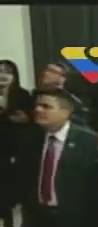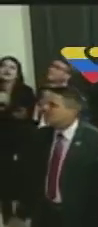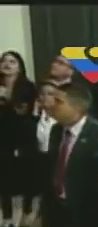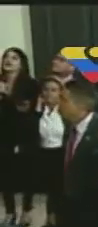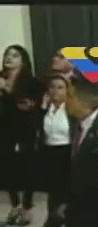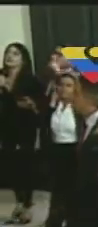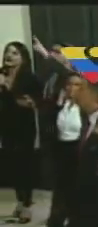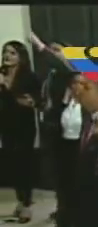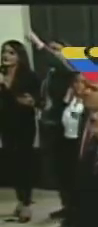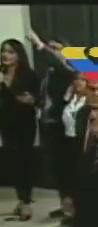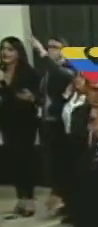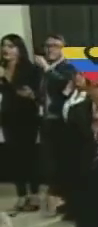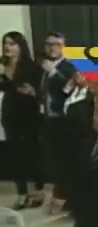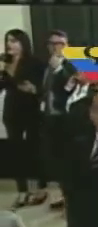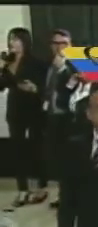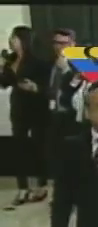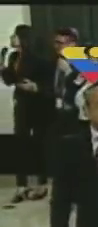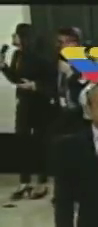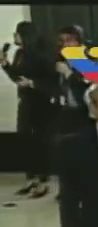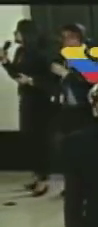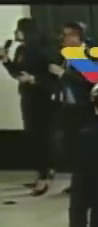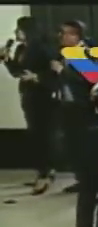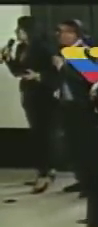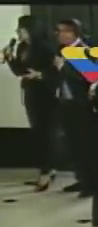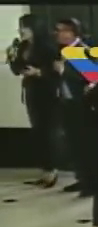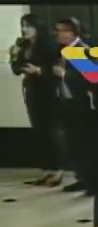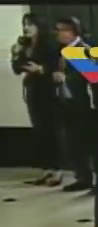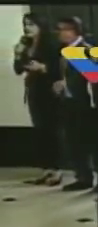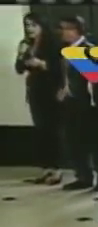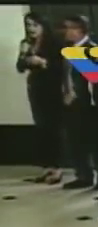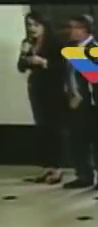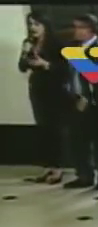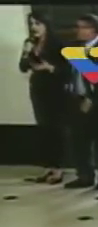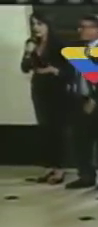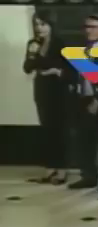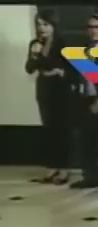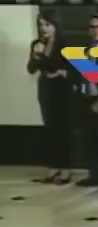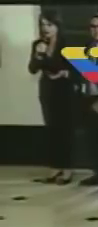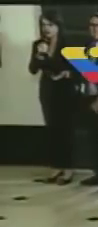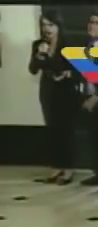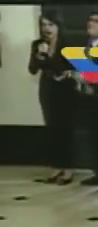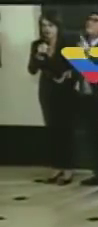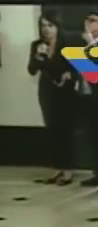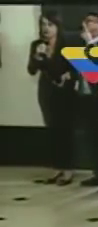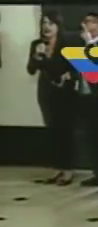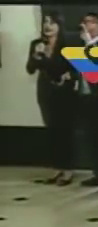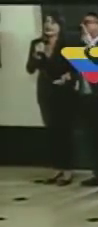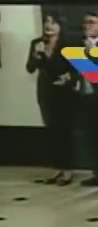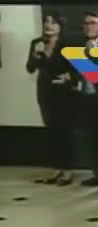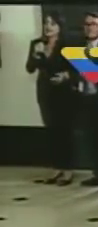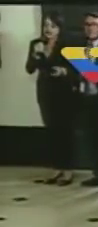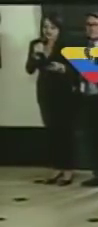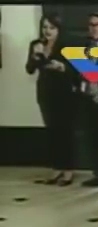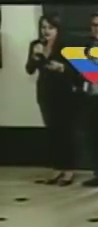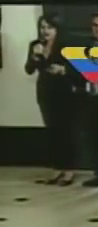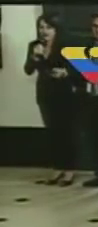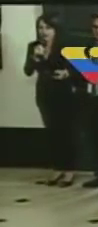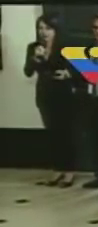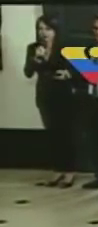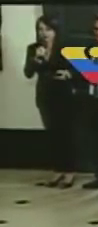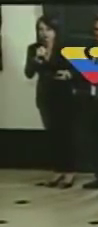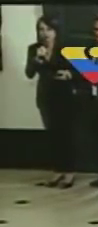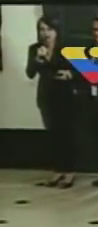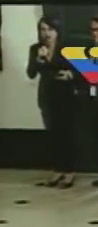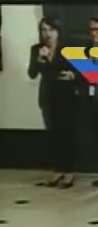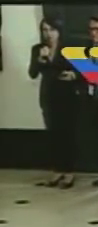recorrido, parte de las imágenes que a esta hora podemos aportarles. El